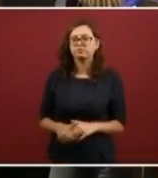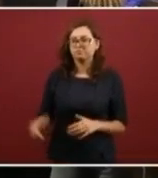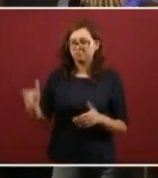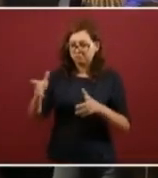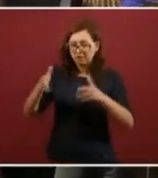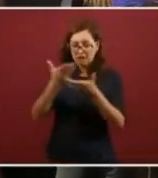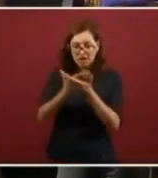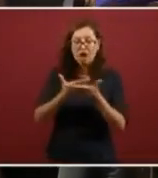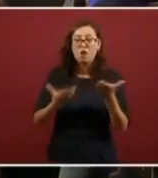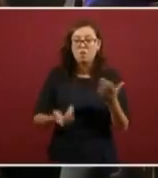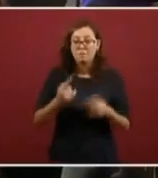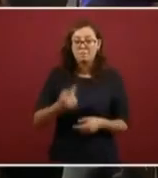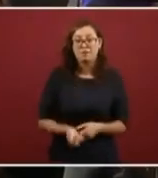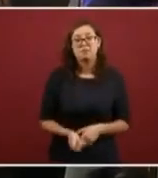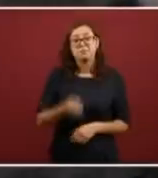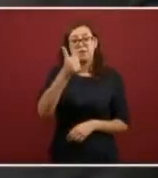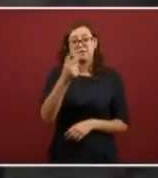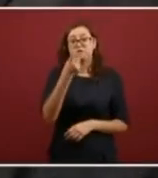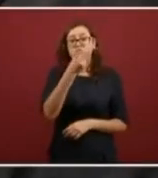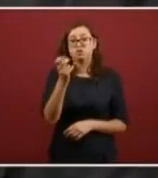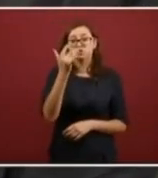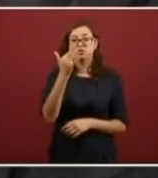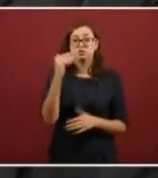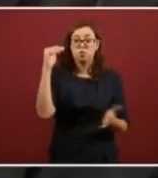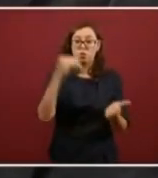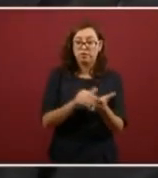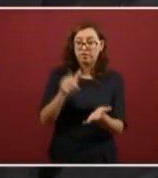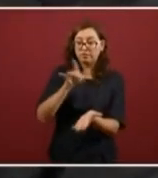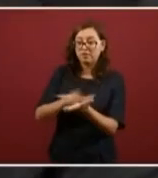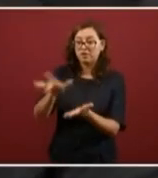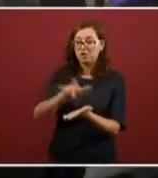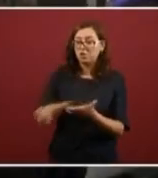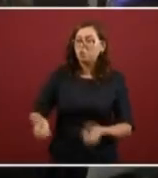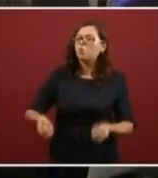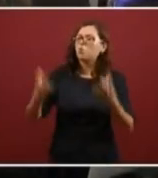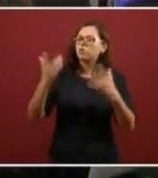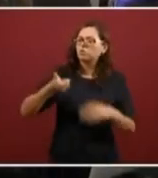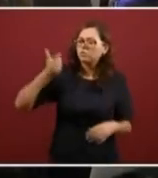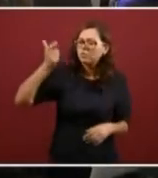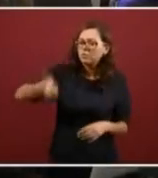¿250,000 productores? ¿Cuánto van a recibir, Víctor?